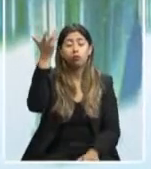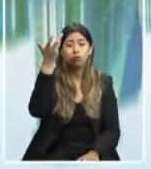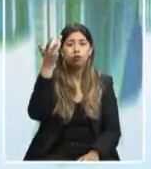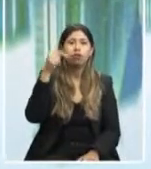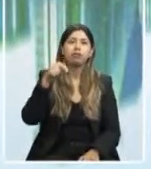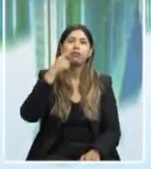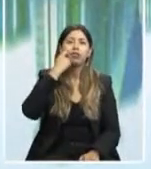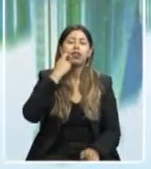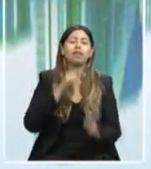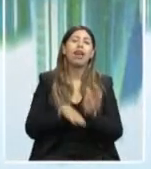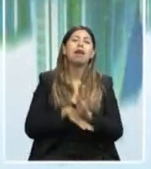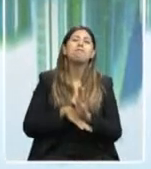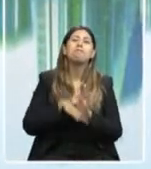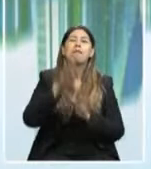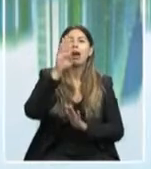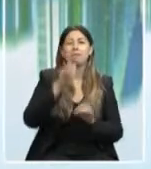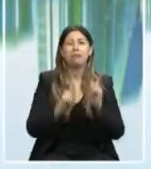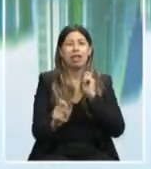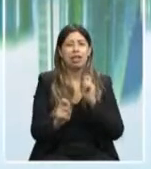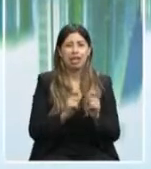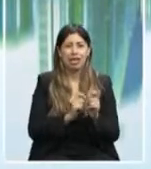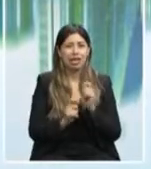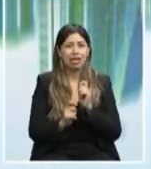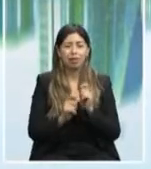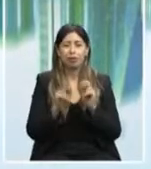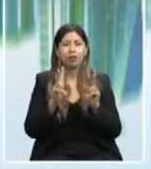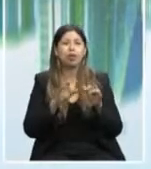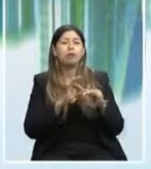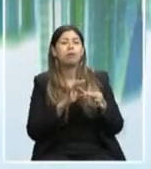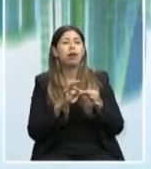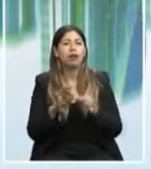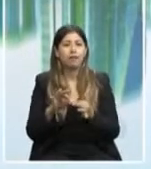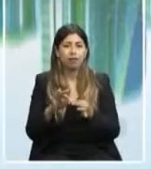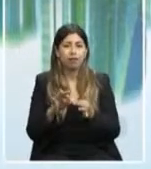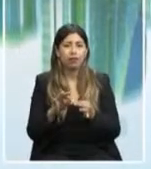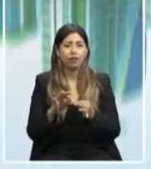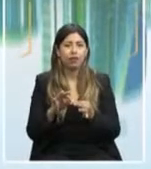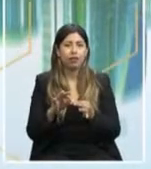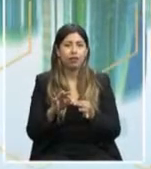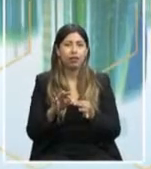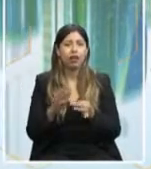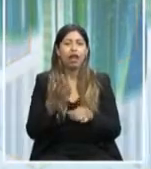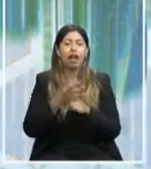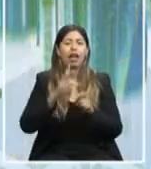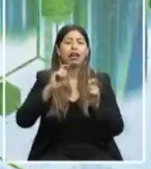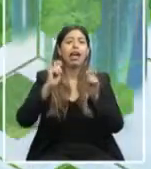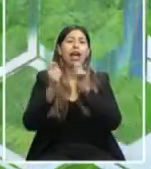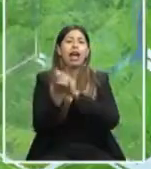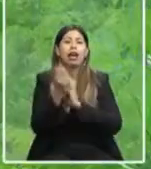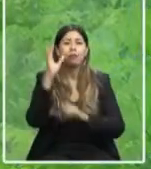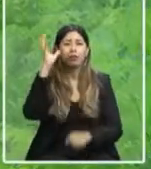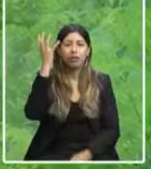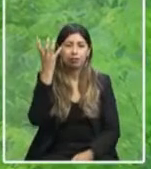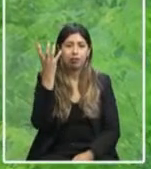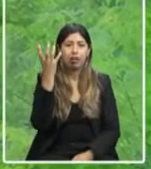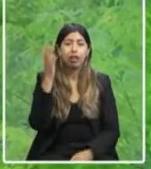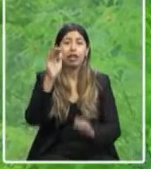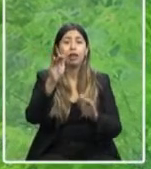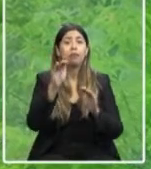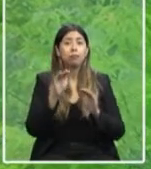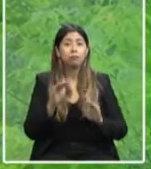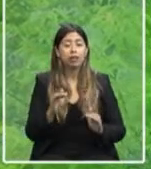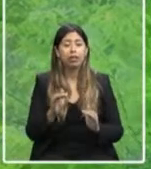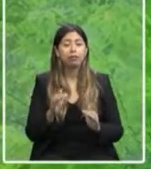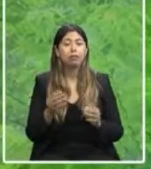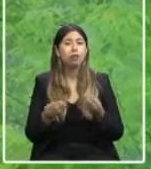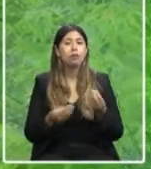se aumentan los riesgos de los fenómenos asociados al cambio climático. Lo mismo pasa con la